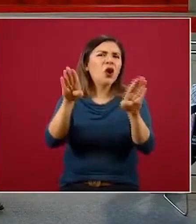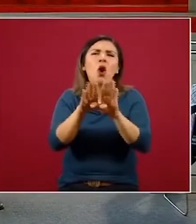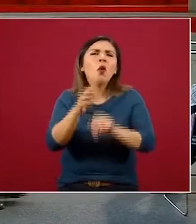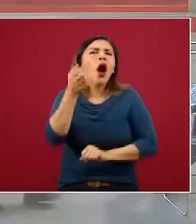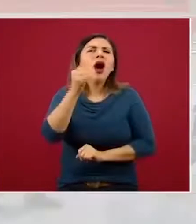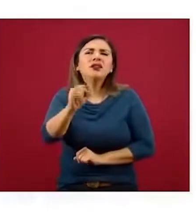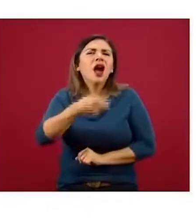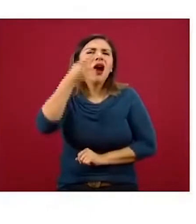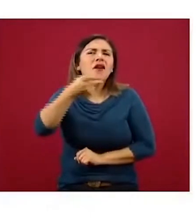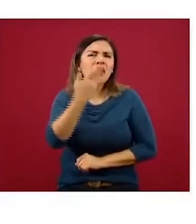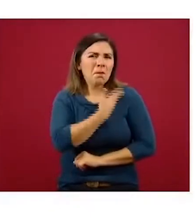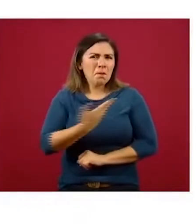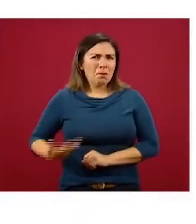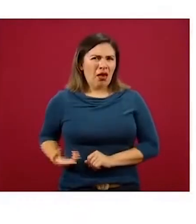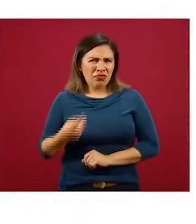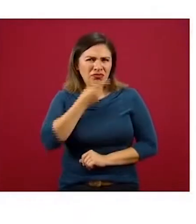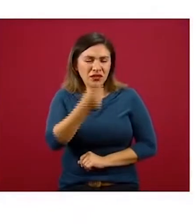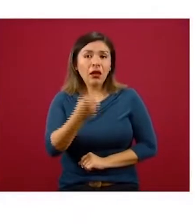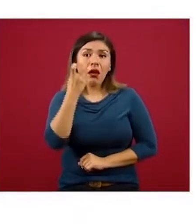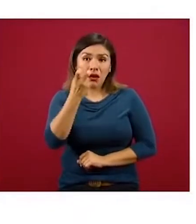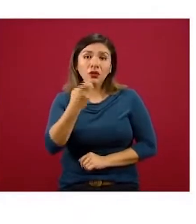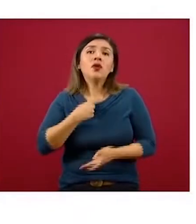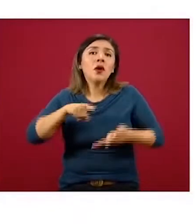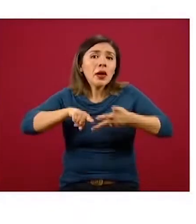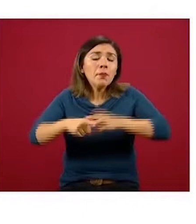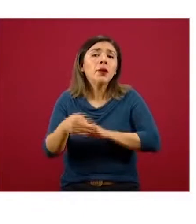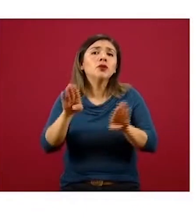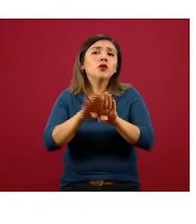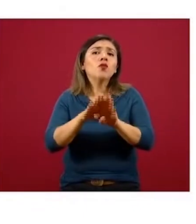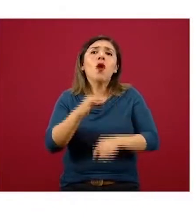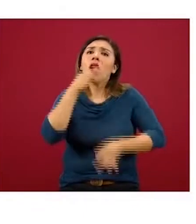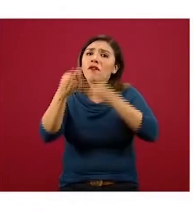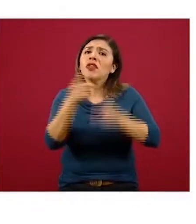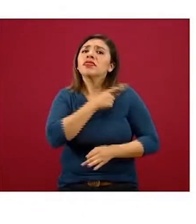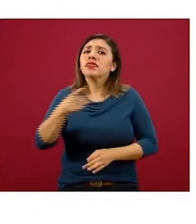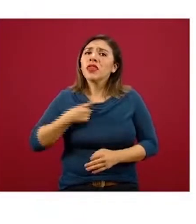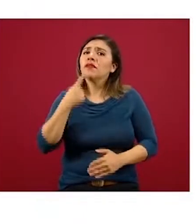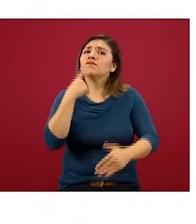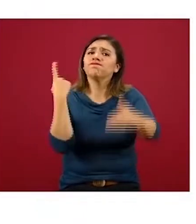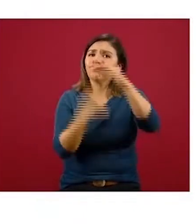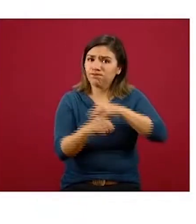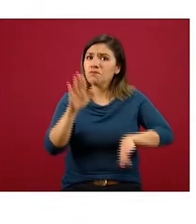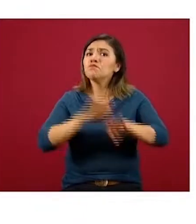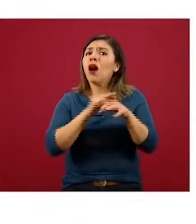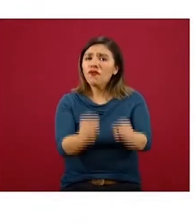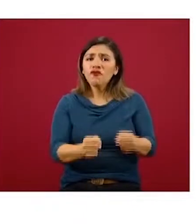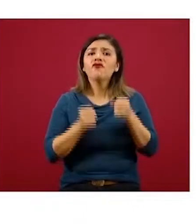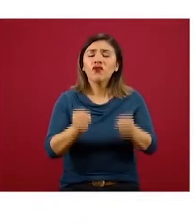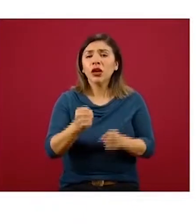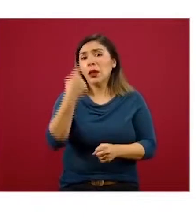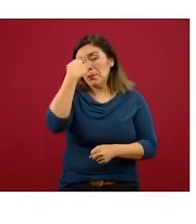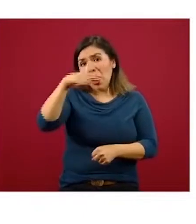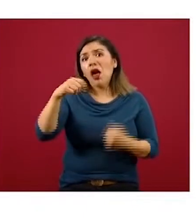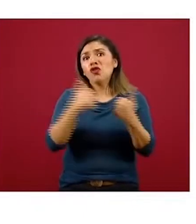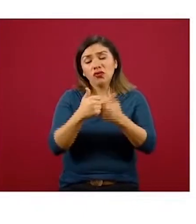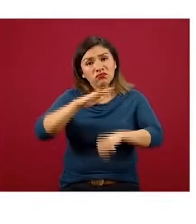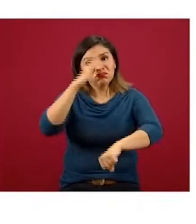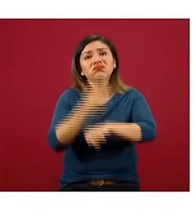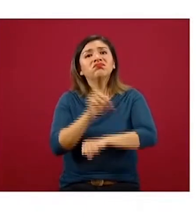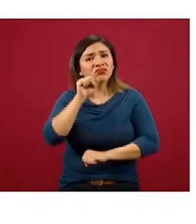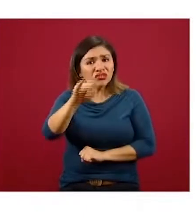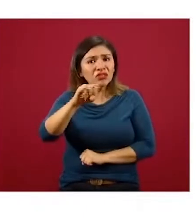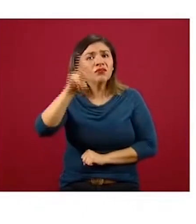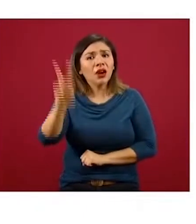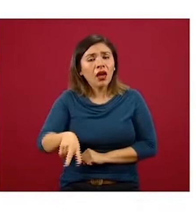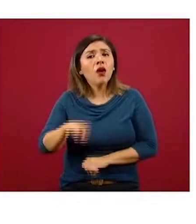programas y arrancamos una campaña nacional de denuncia fuerte, con acciones fuertes, contundentes,